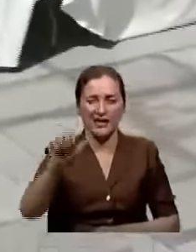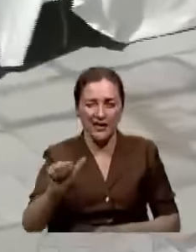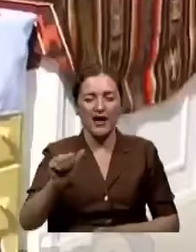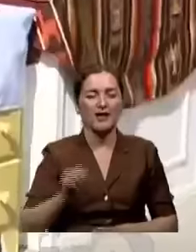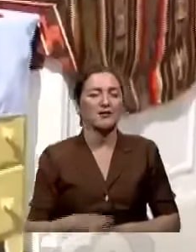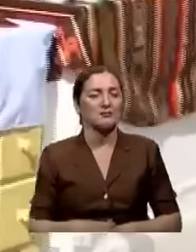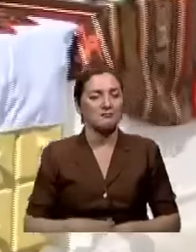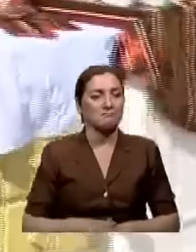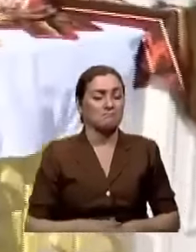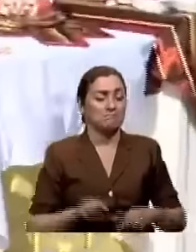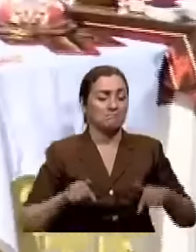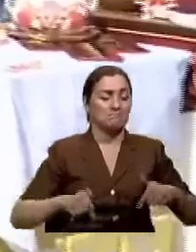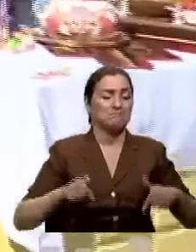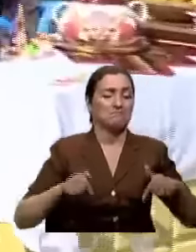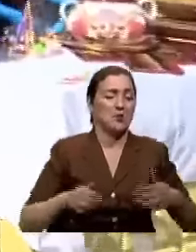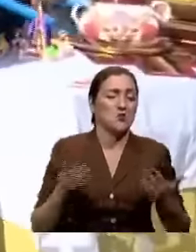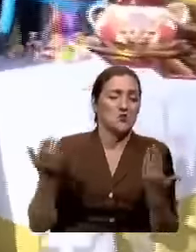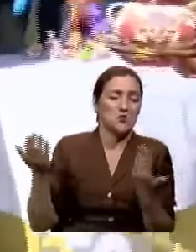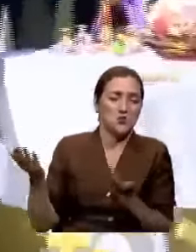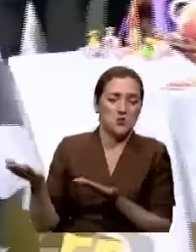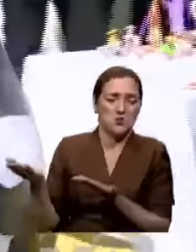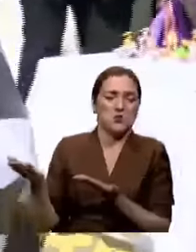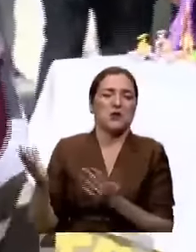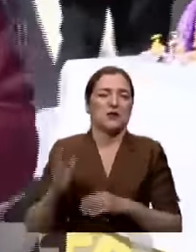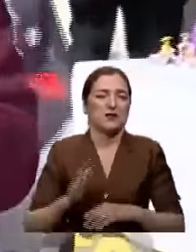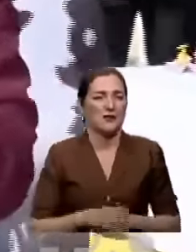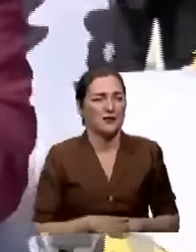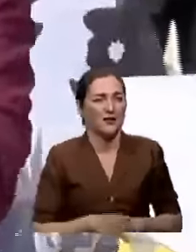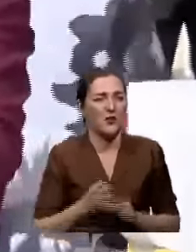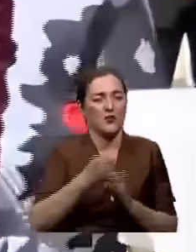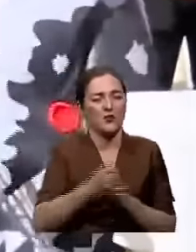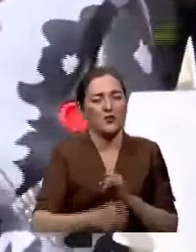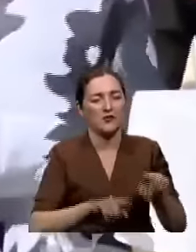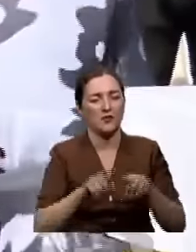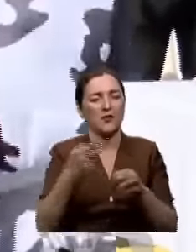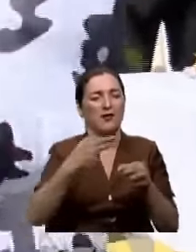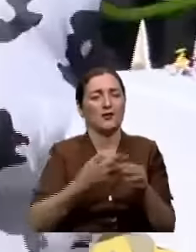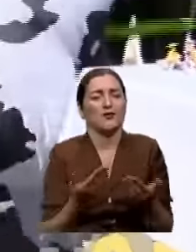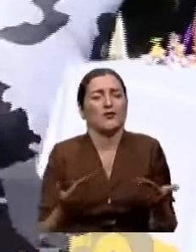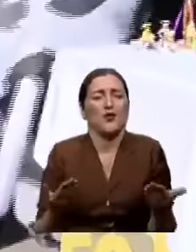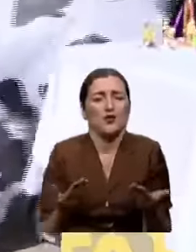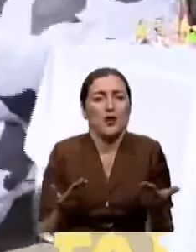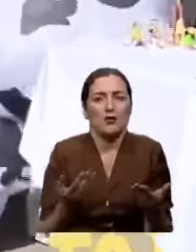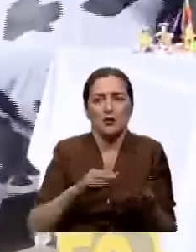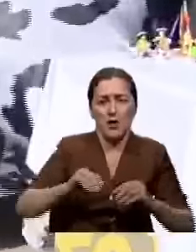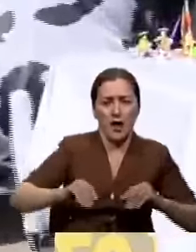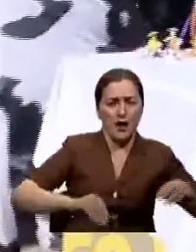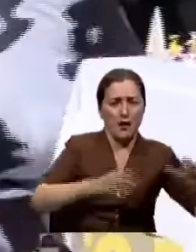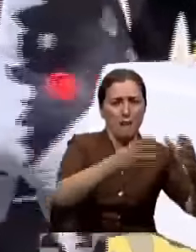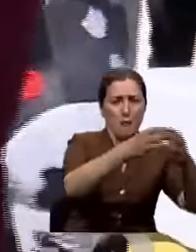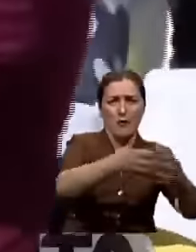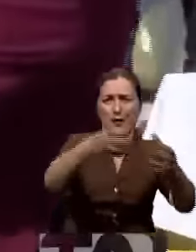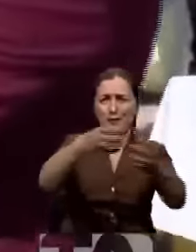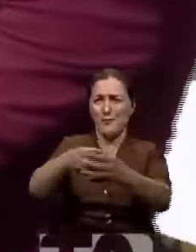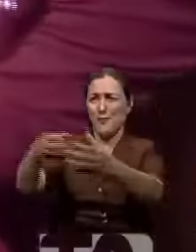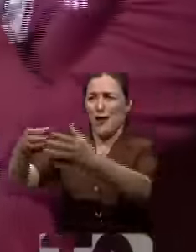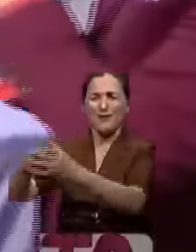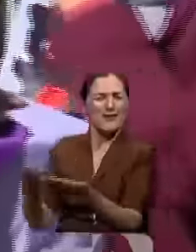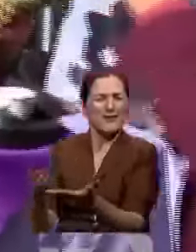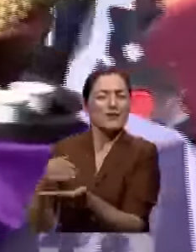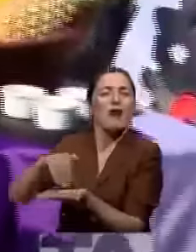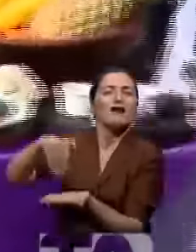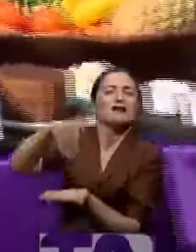Así es, ya estamos por acá también. Vamos con otro finalista desde la tierra de los volcanes, desde Machachi. A ver, la posada